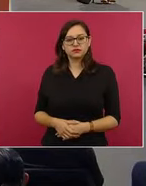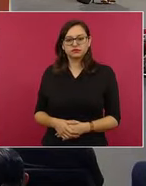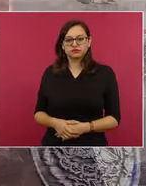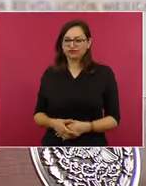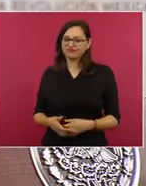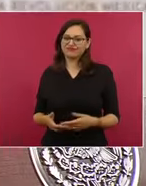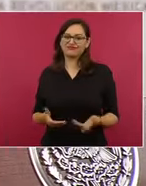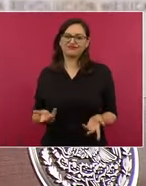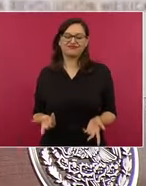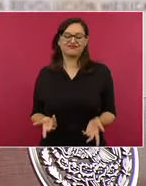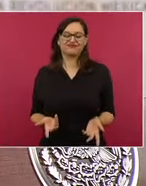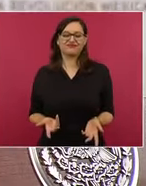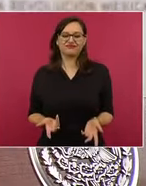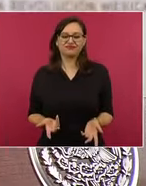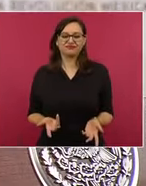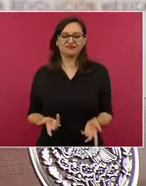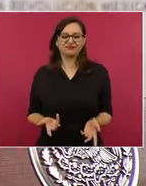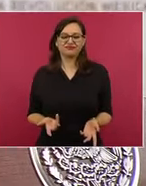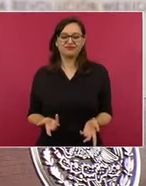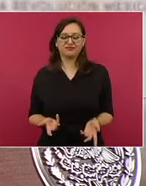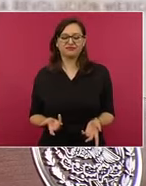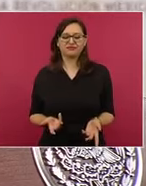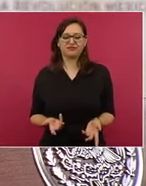es fácil decir,